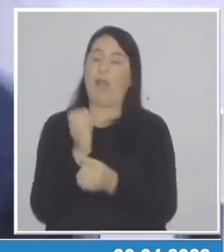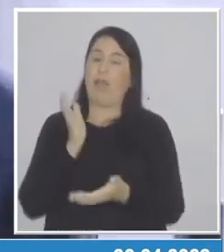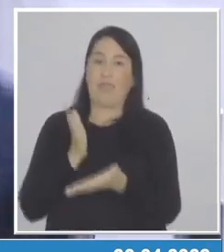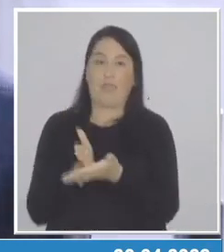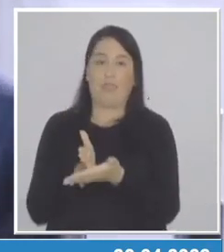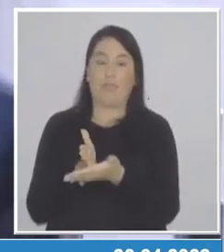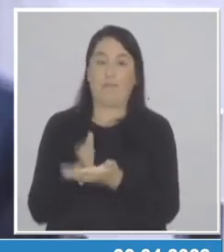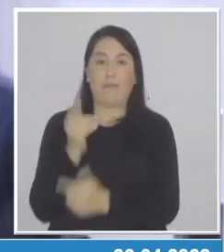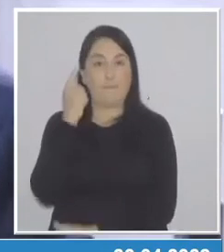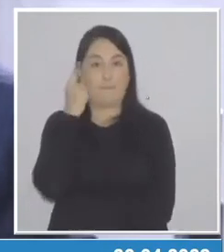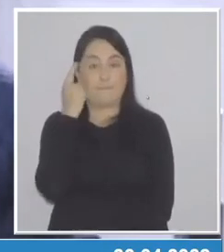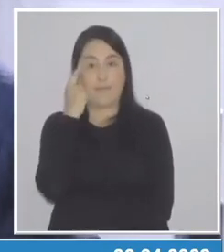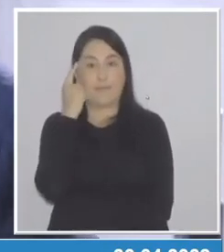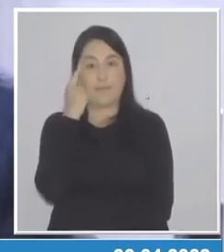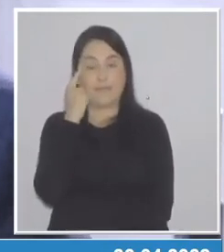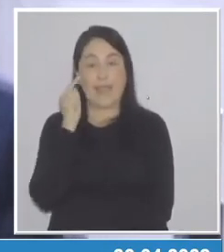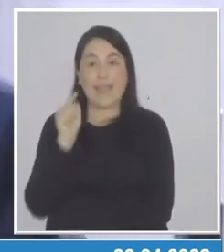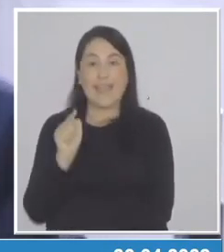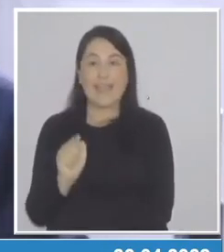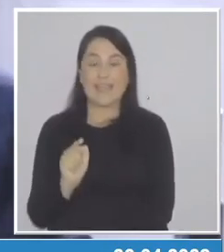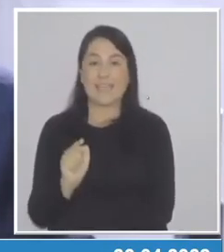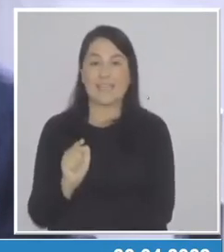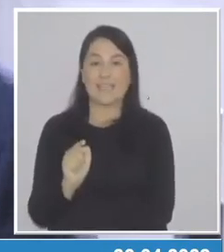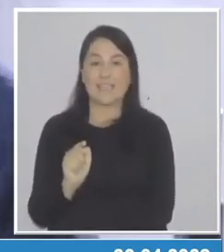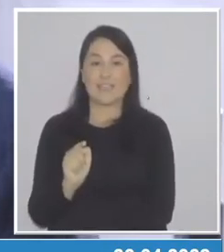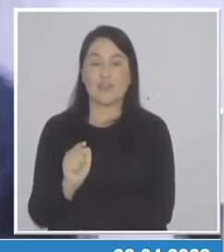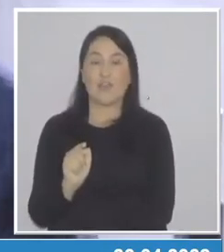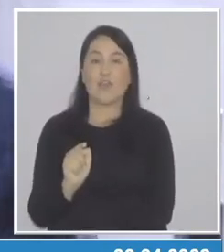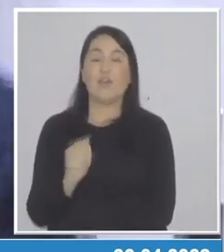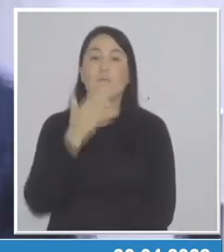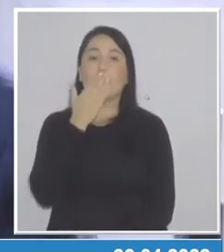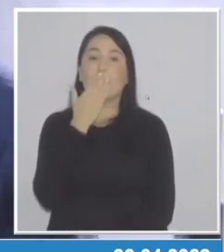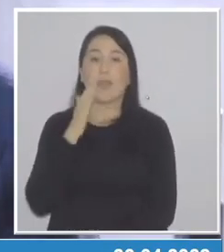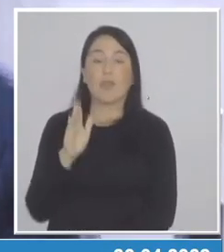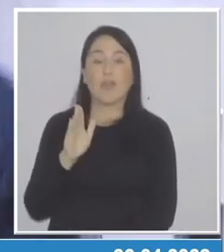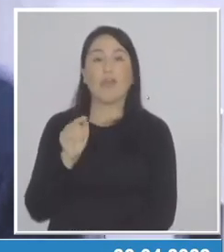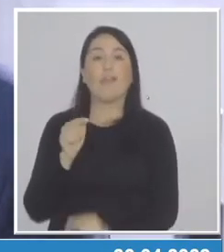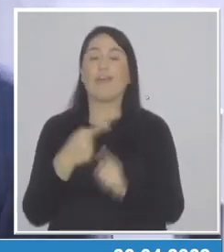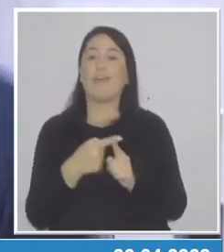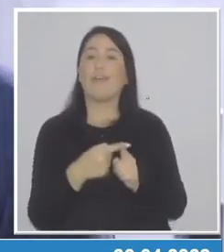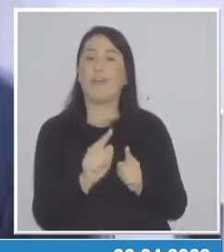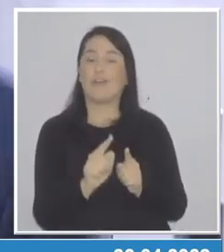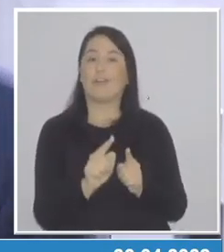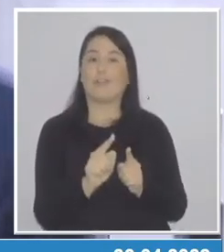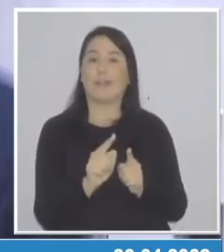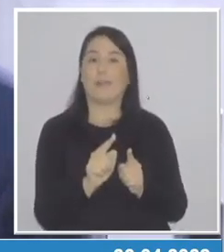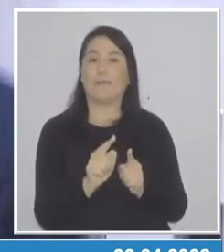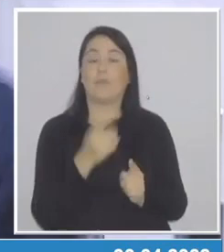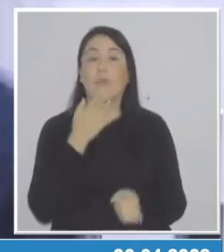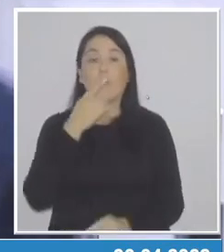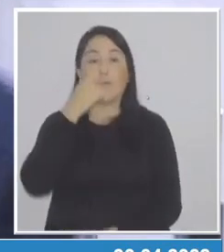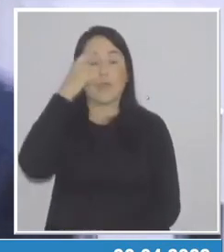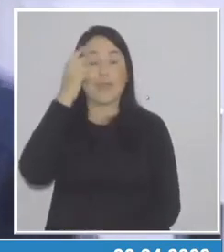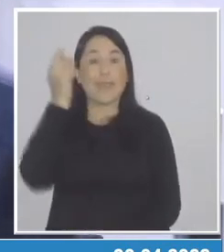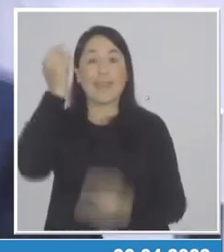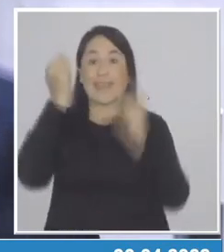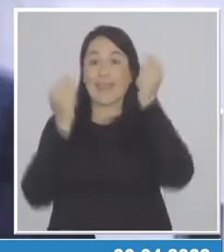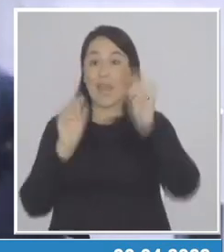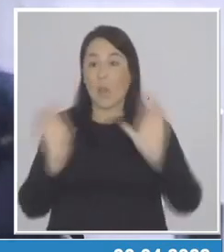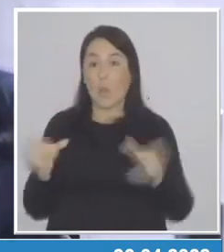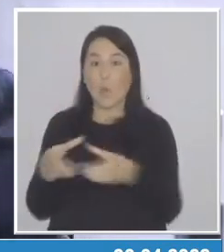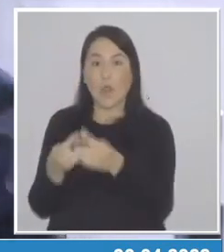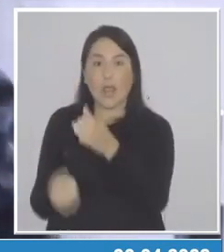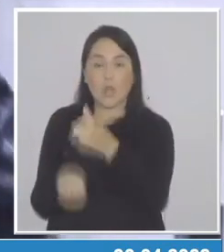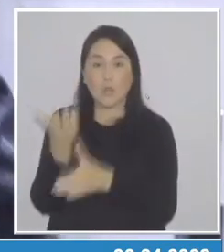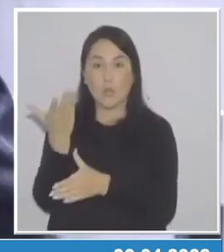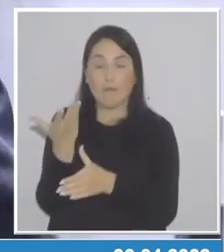considerar aquella con preferencia a otra alternativa, puesto que crear un órgano nuevo, por